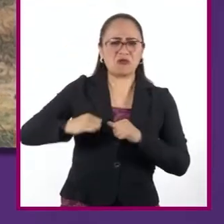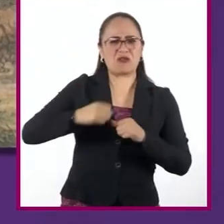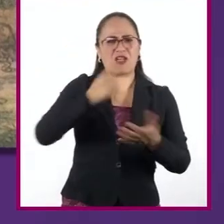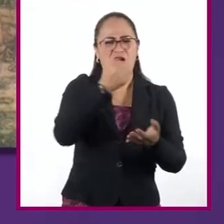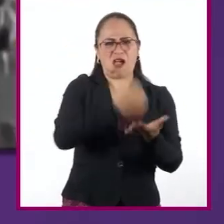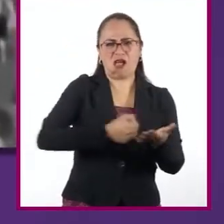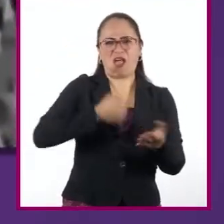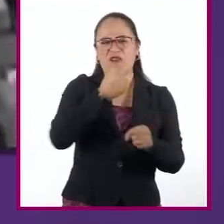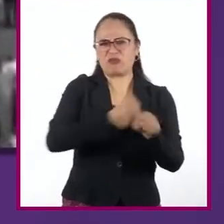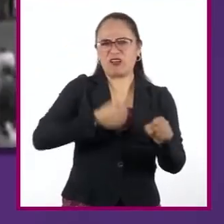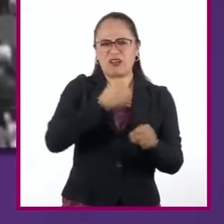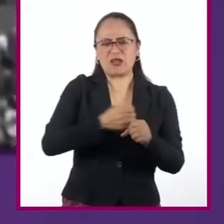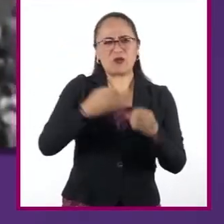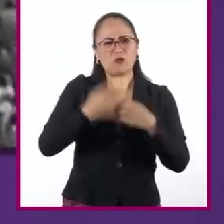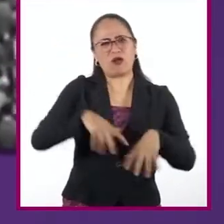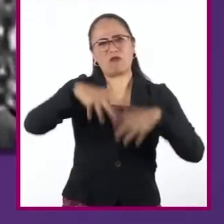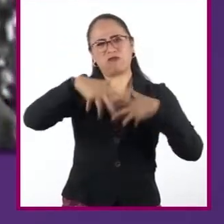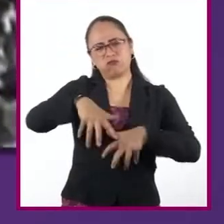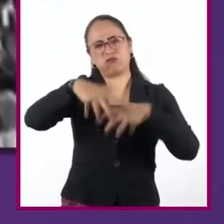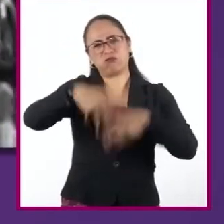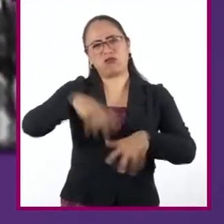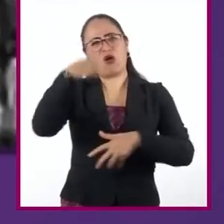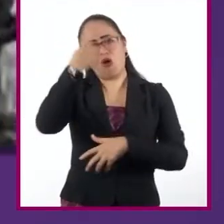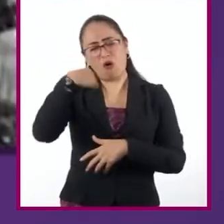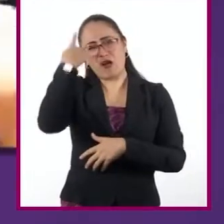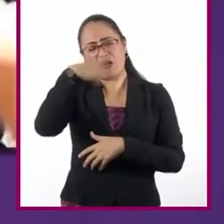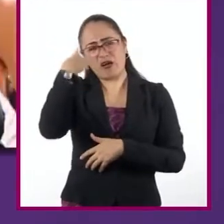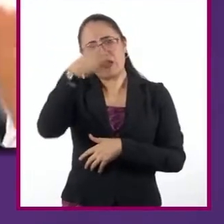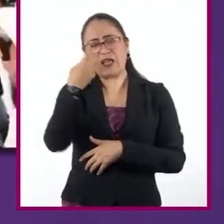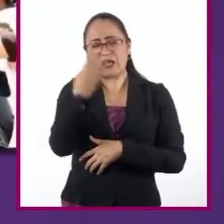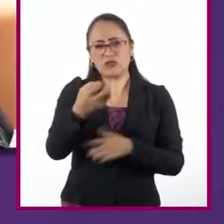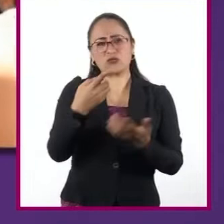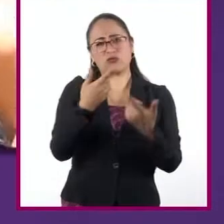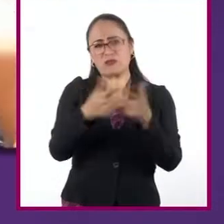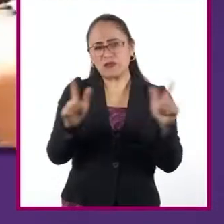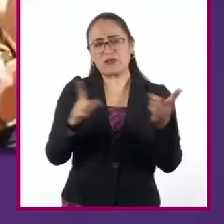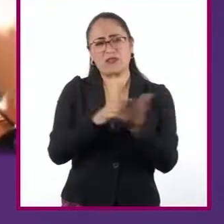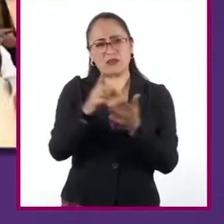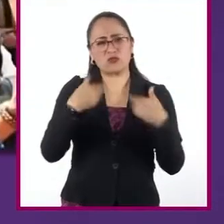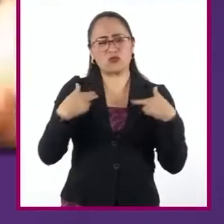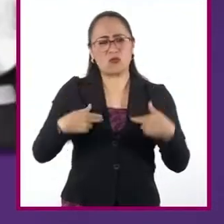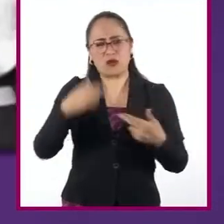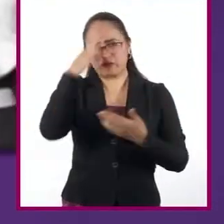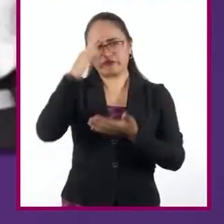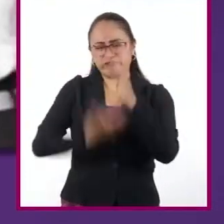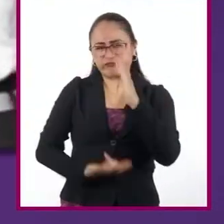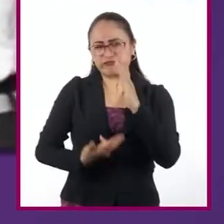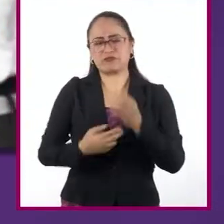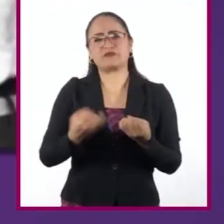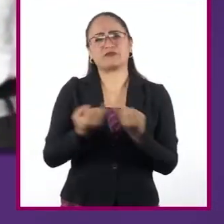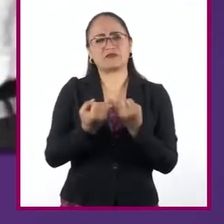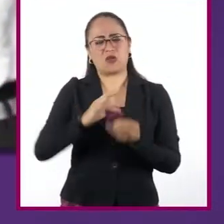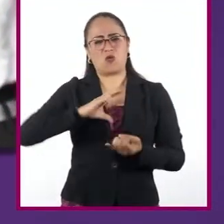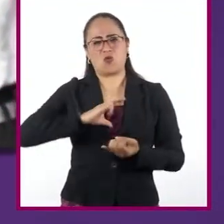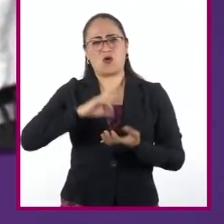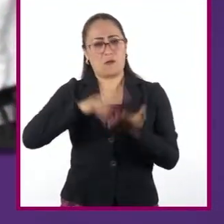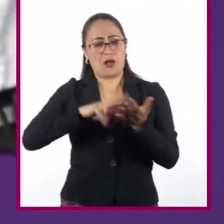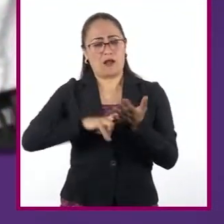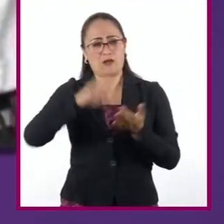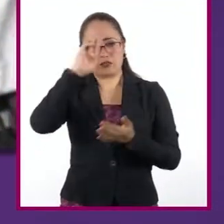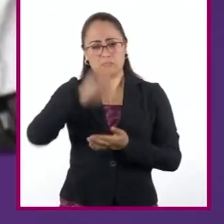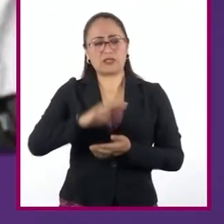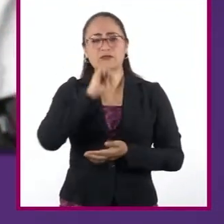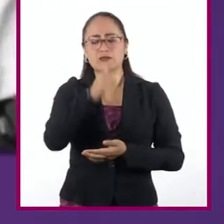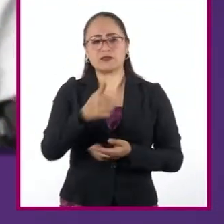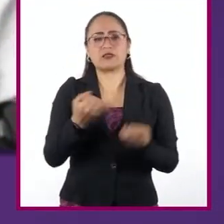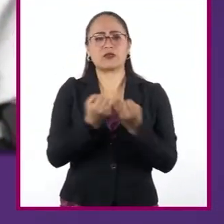varias horas. Estos hechos vulneraron sus libertades, derechos humanos y atentaron contra su dignidad. Otro caso que atentó contra los derechos